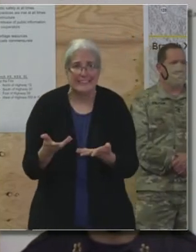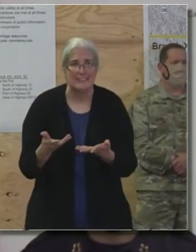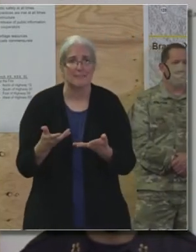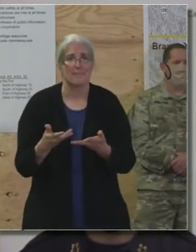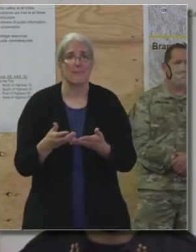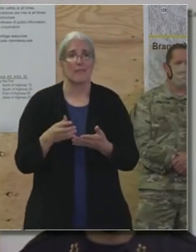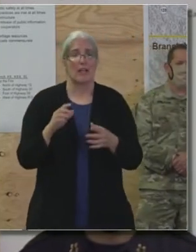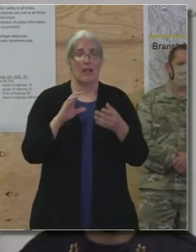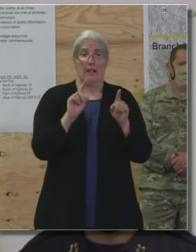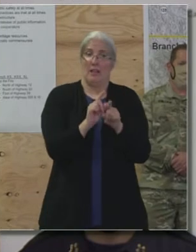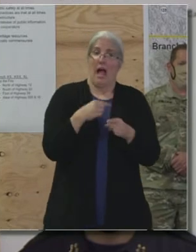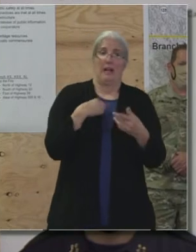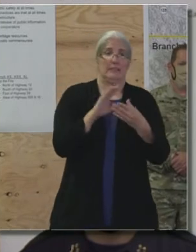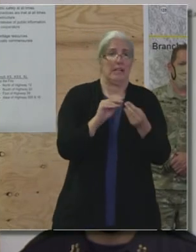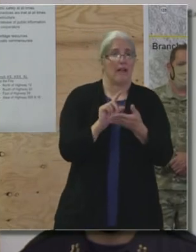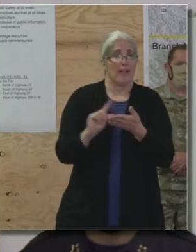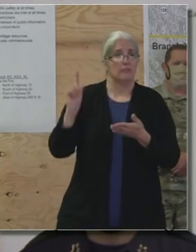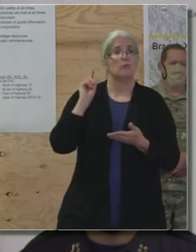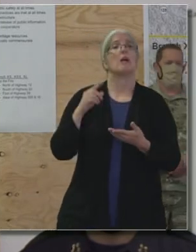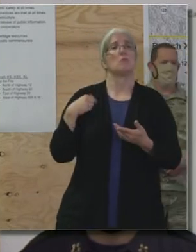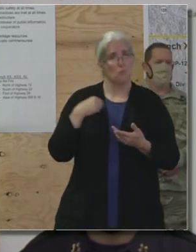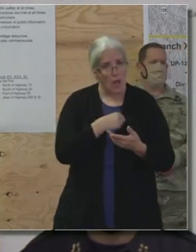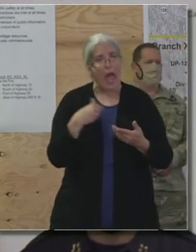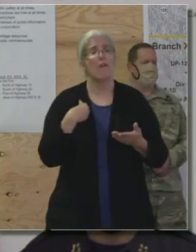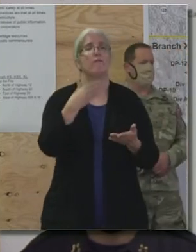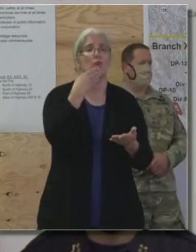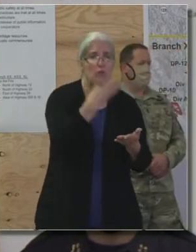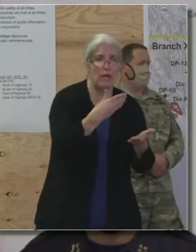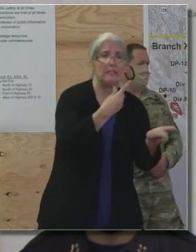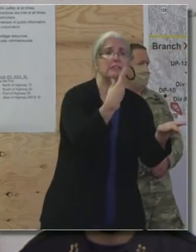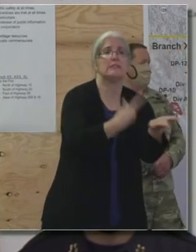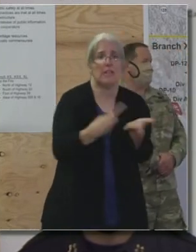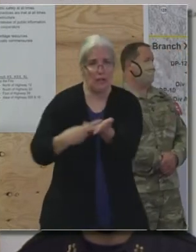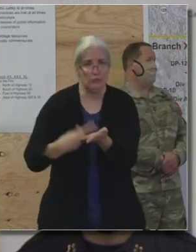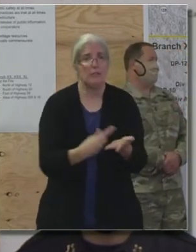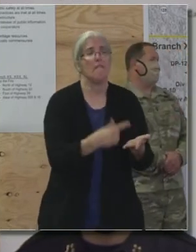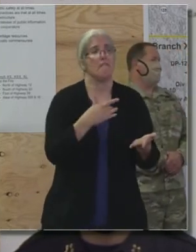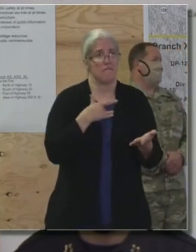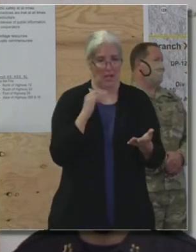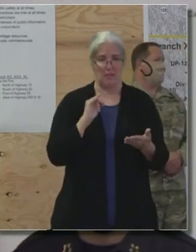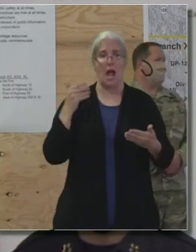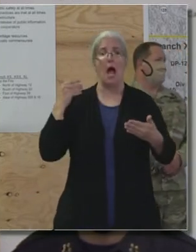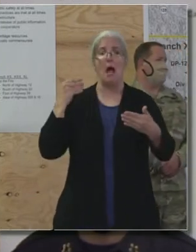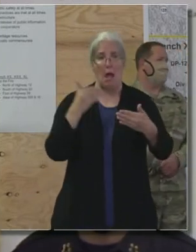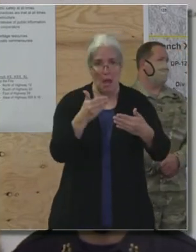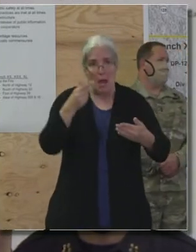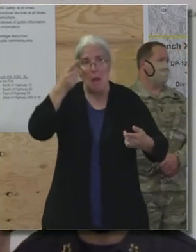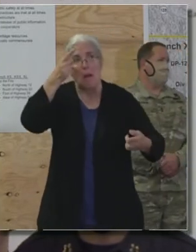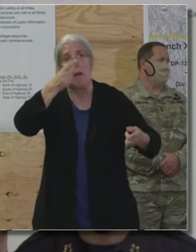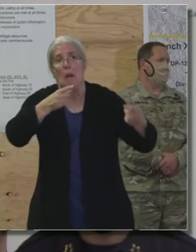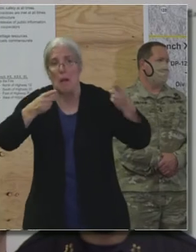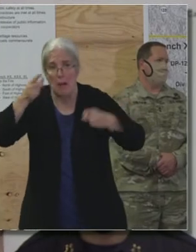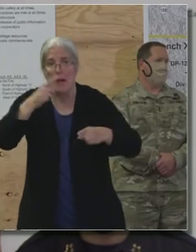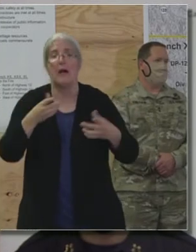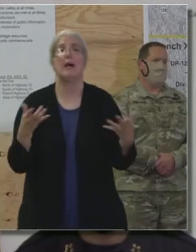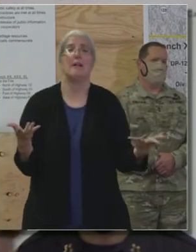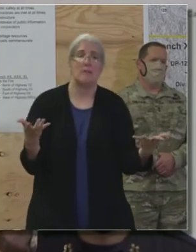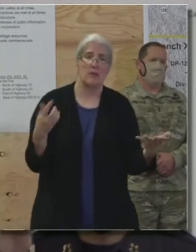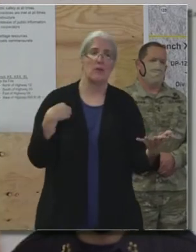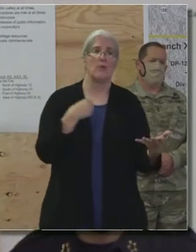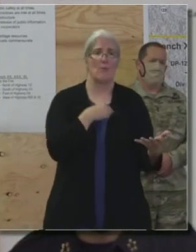semana hemos tenido muy buenas conversaciones logrado progreso tremendo y el progreso incluyó consideraciones